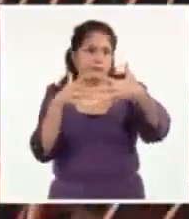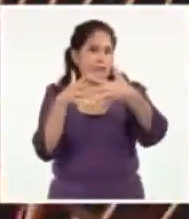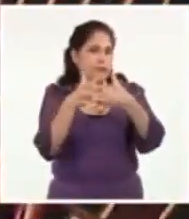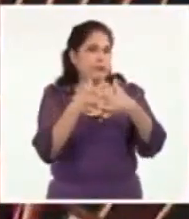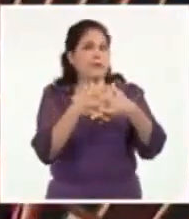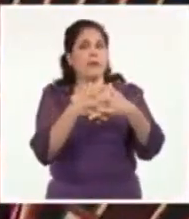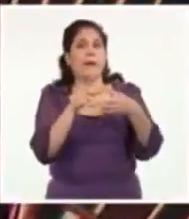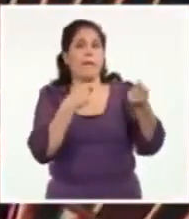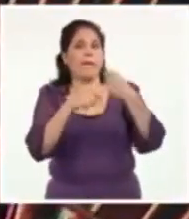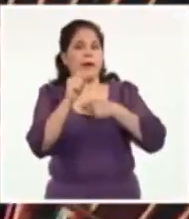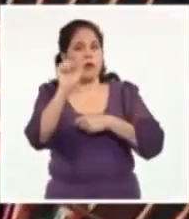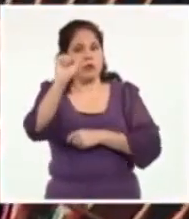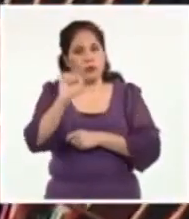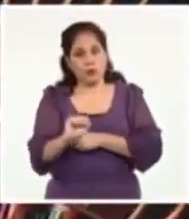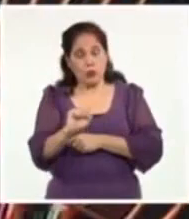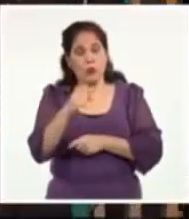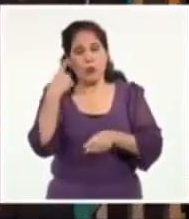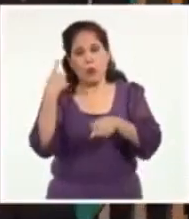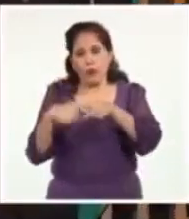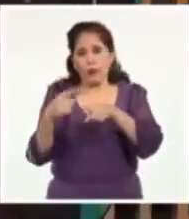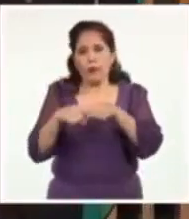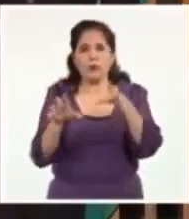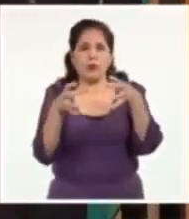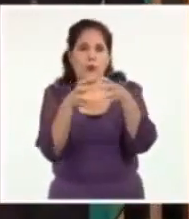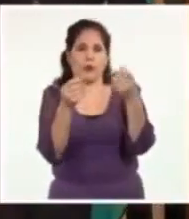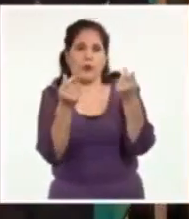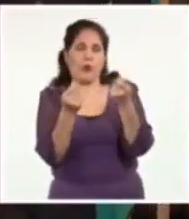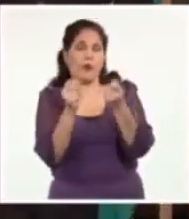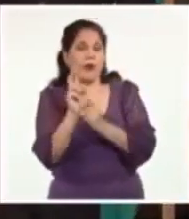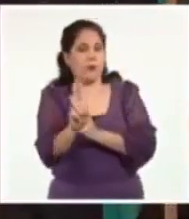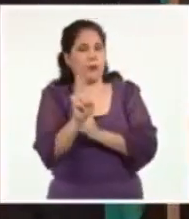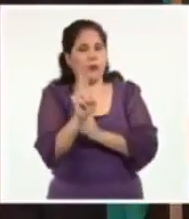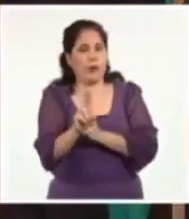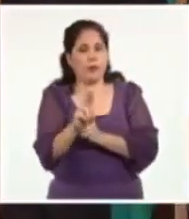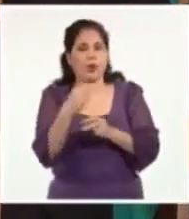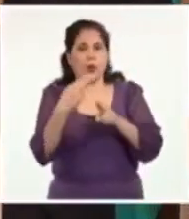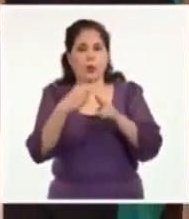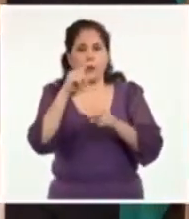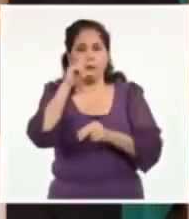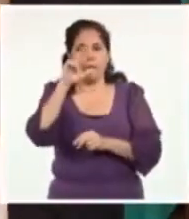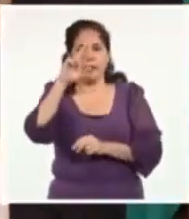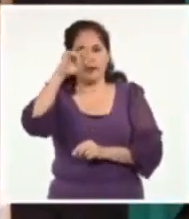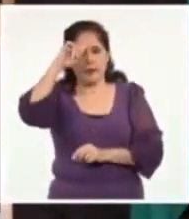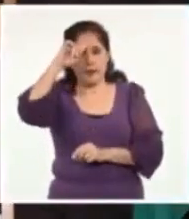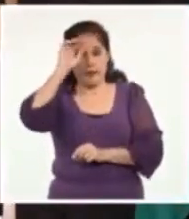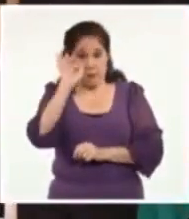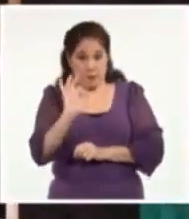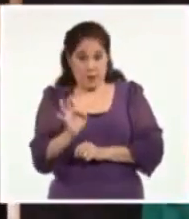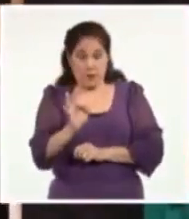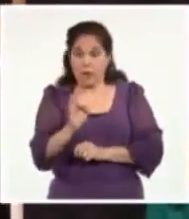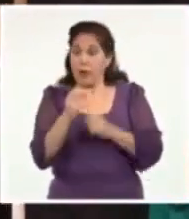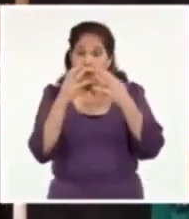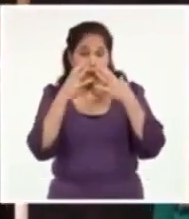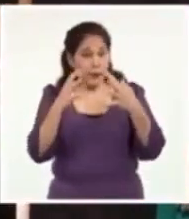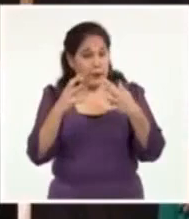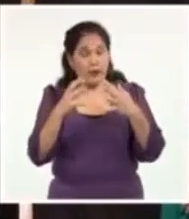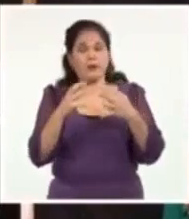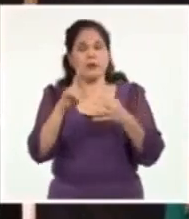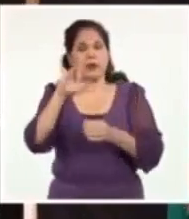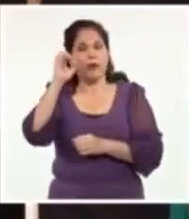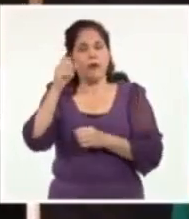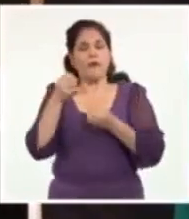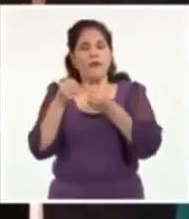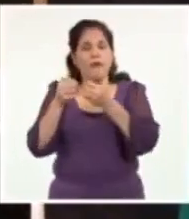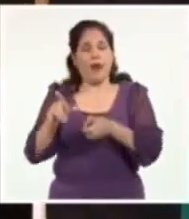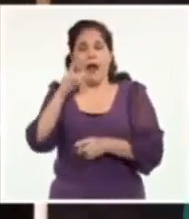con Mercosur y UNASUR y cultivó el grupo de economías emergentes conocido como BRICS. Su papel fue fundamental para el fracaso del ALCA